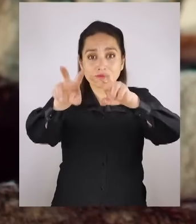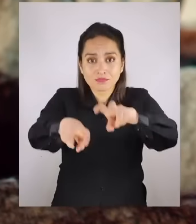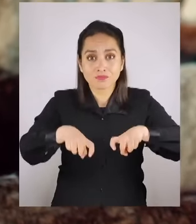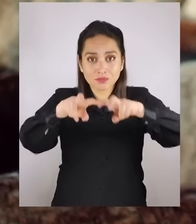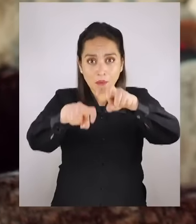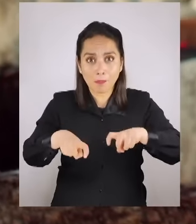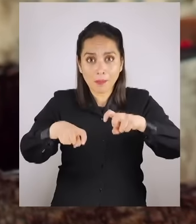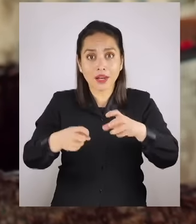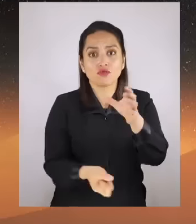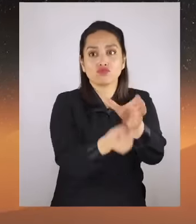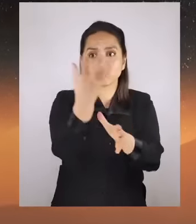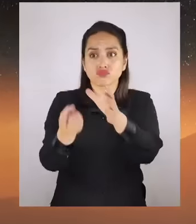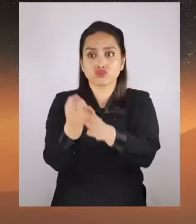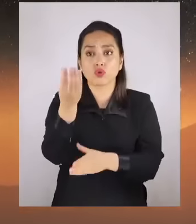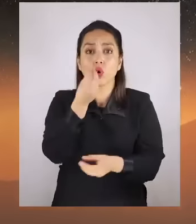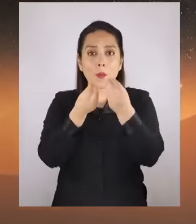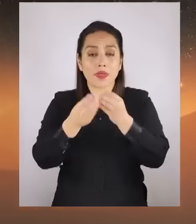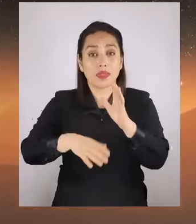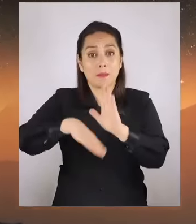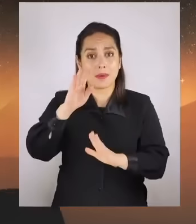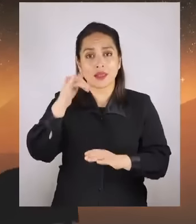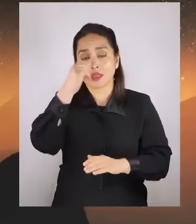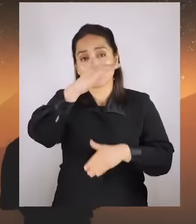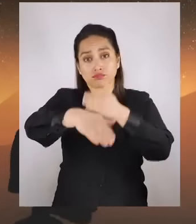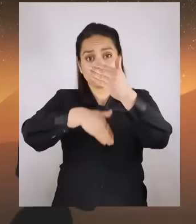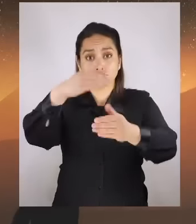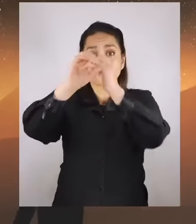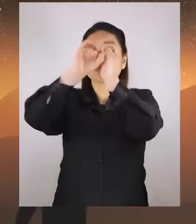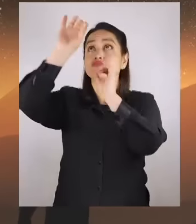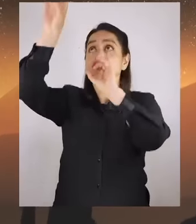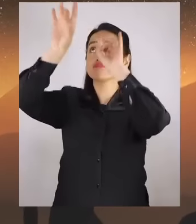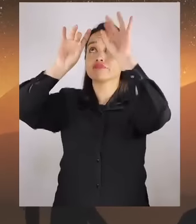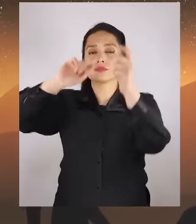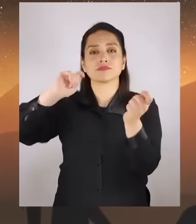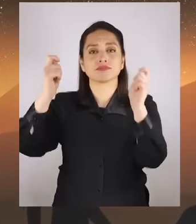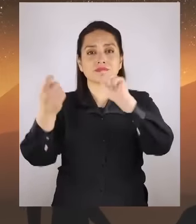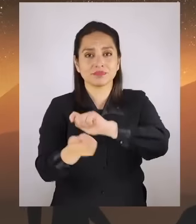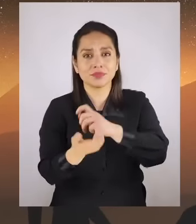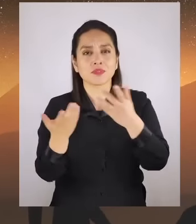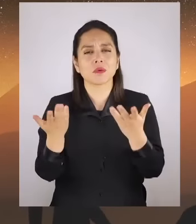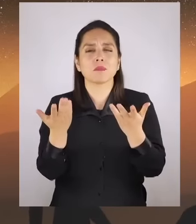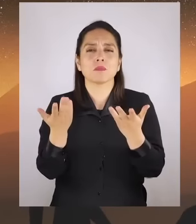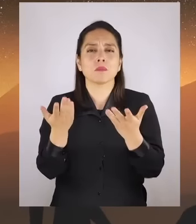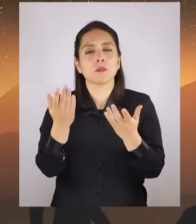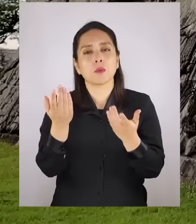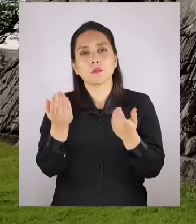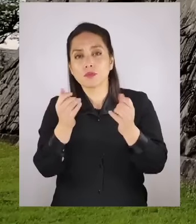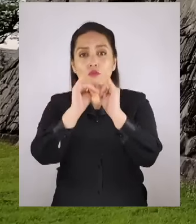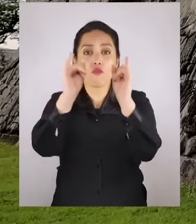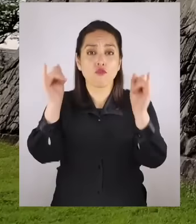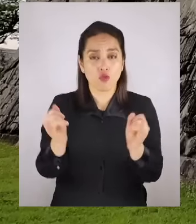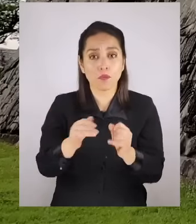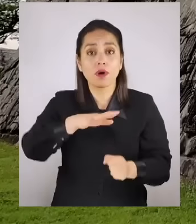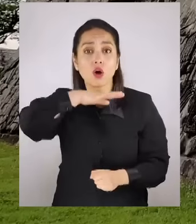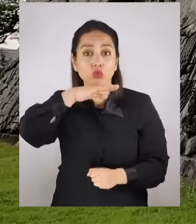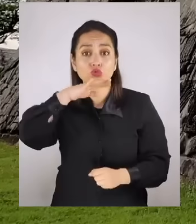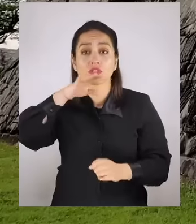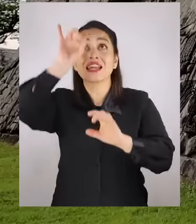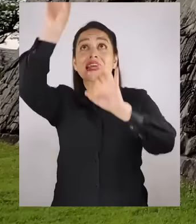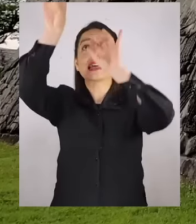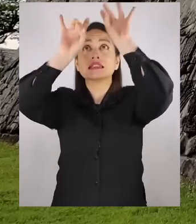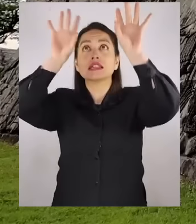mayor producción. Más avanzado en el tiempo, la astronomía se transformó más bien en una forma de utilizar los astros